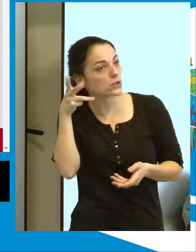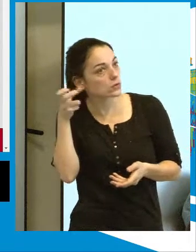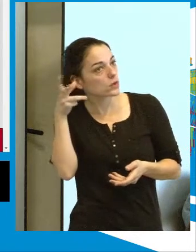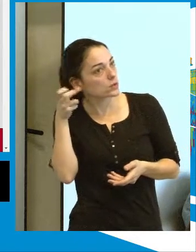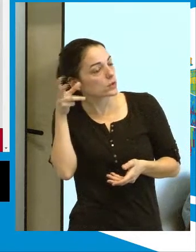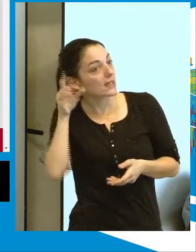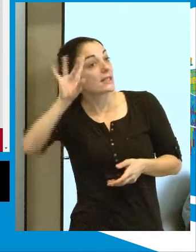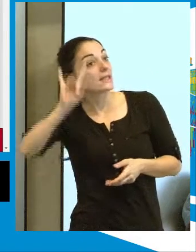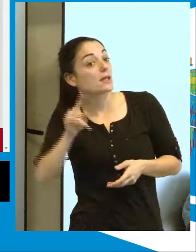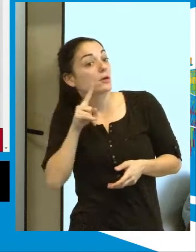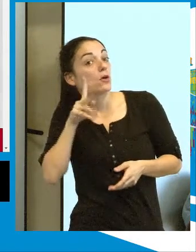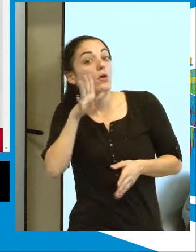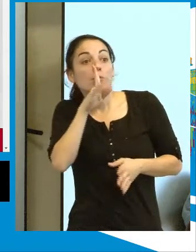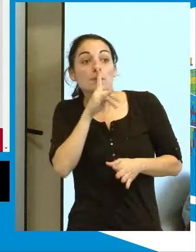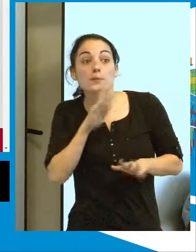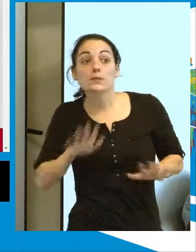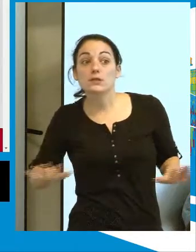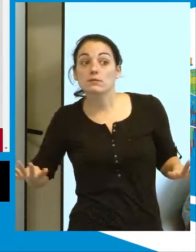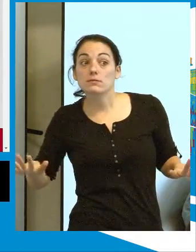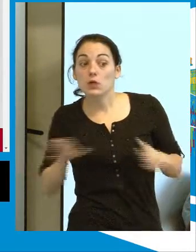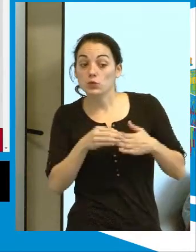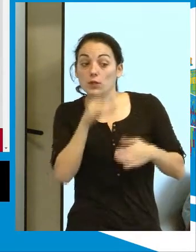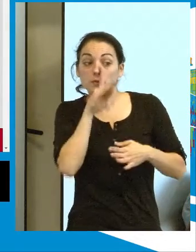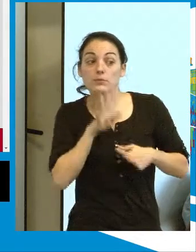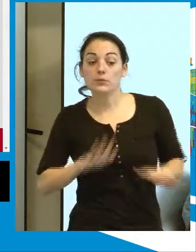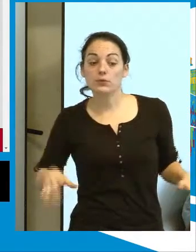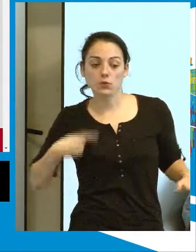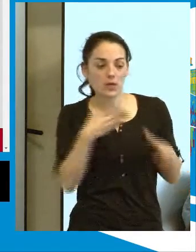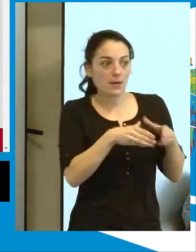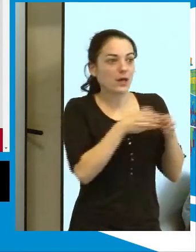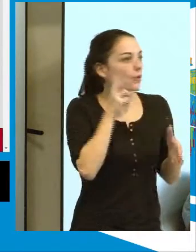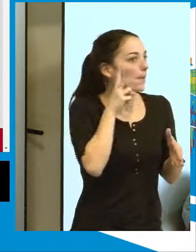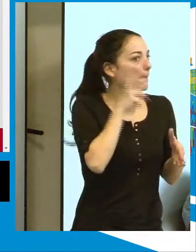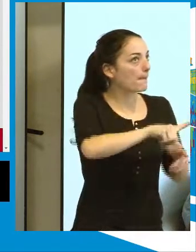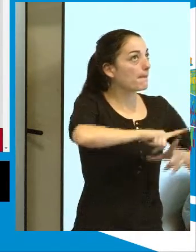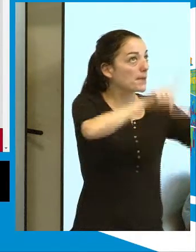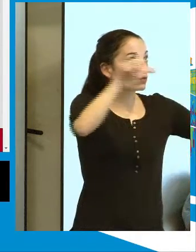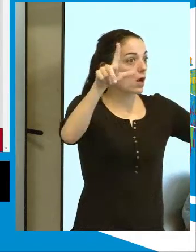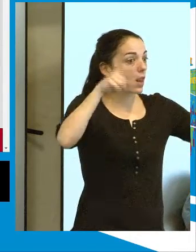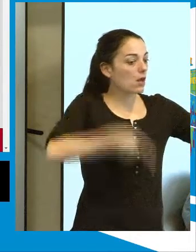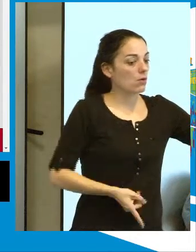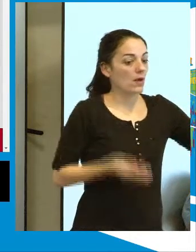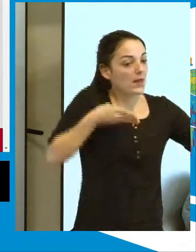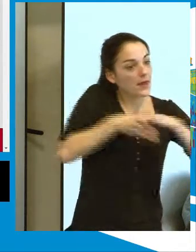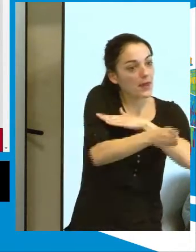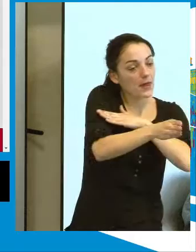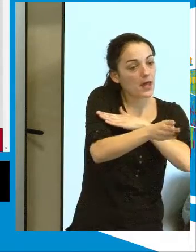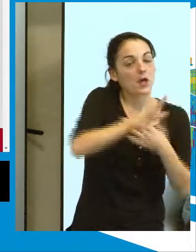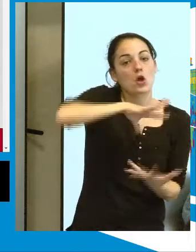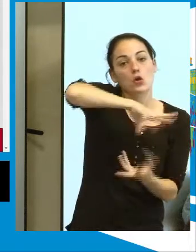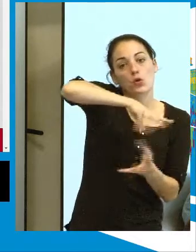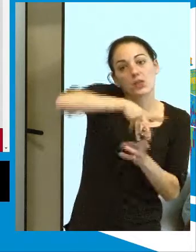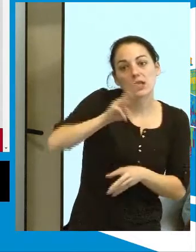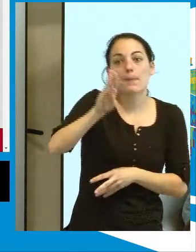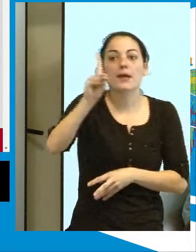se puede silenciar a nivel de usuario. Yo puedo hacer una navegación visual y luego cuando acceda a un contenido como una noticia o, por ejemplo, como un